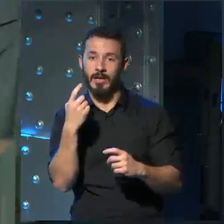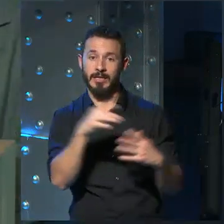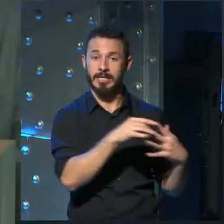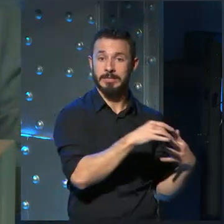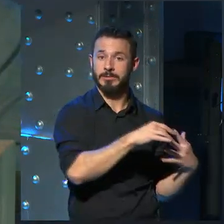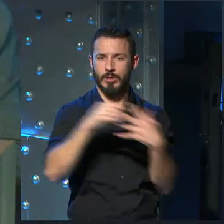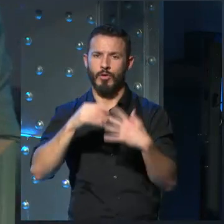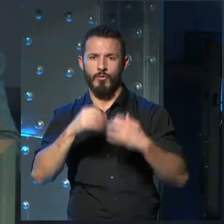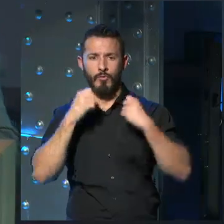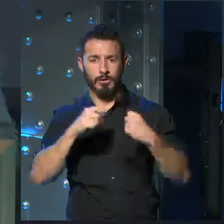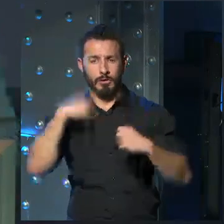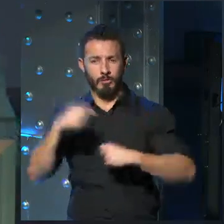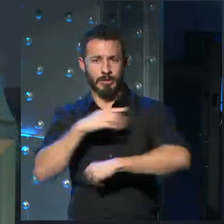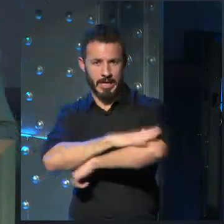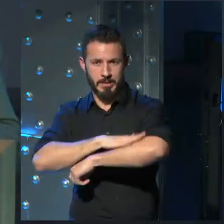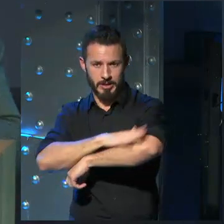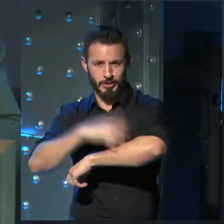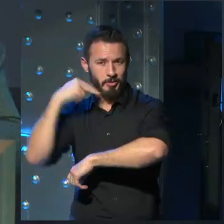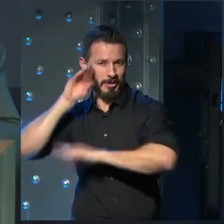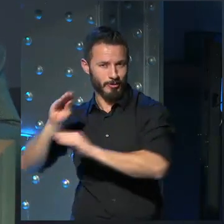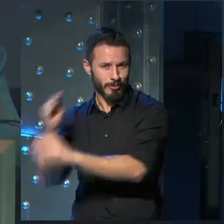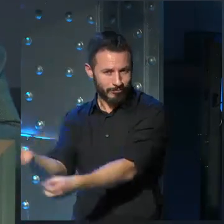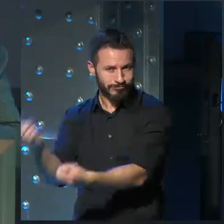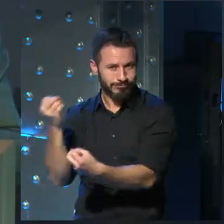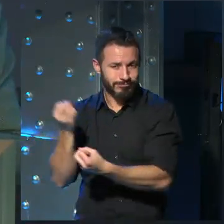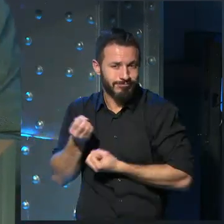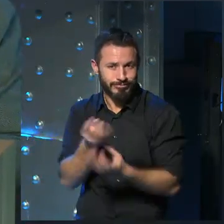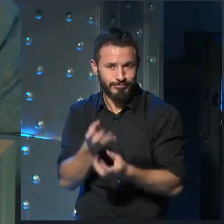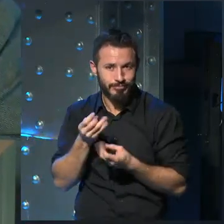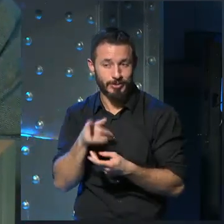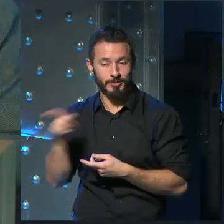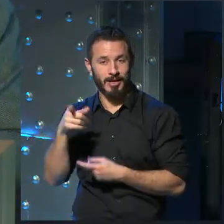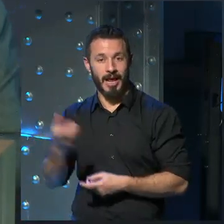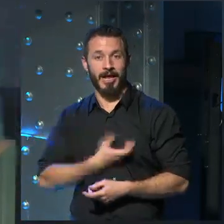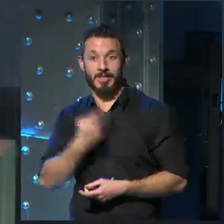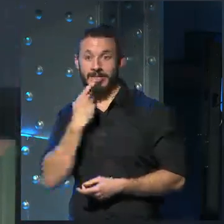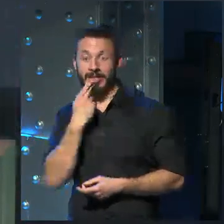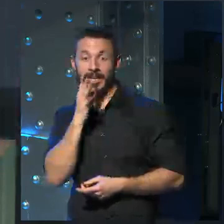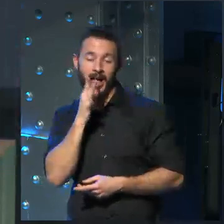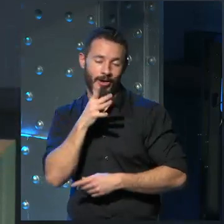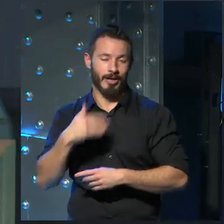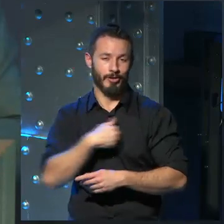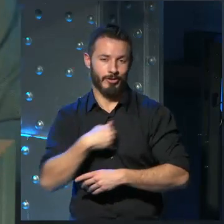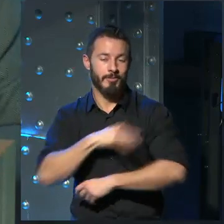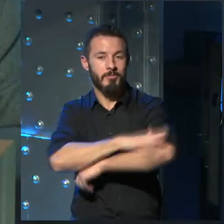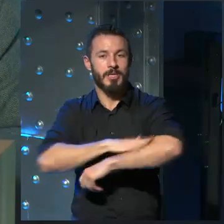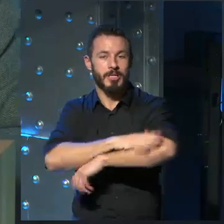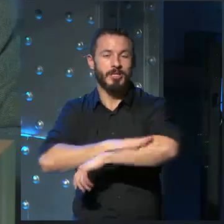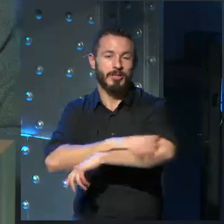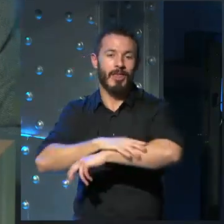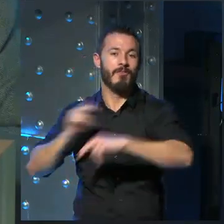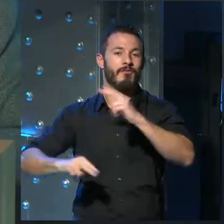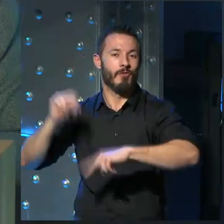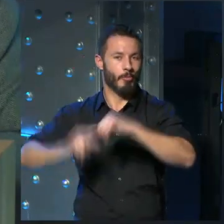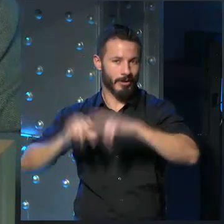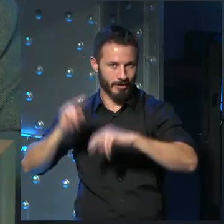cuando se pueda incorporar, nos transmita su experiencia como alcalde de Santander y ahora como ministro de Fomento,